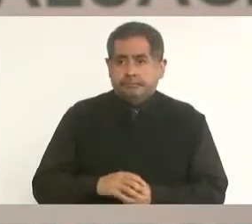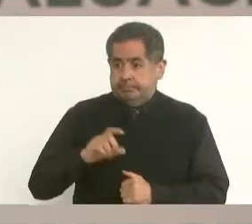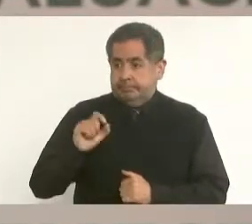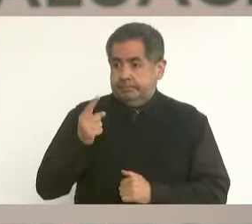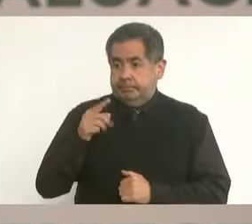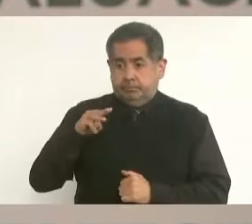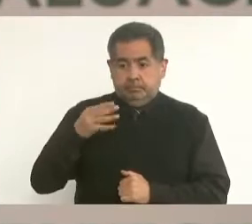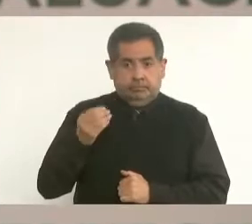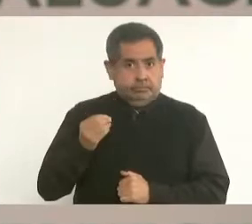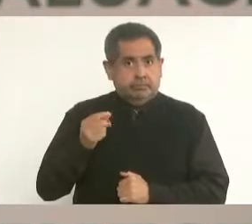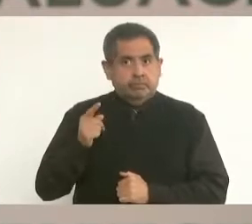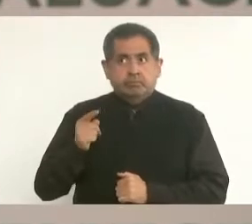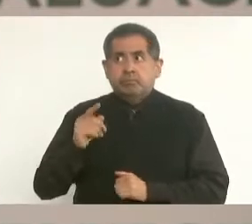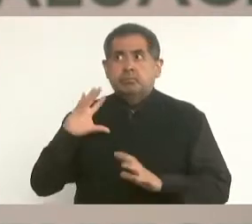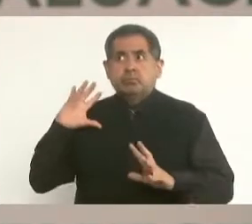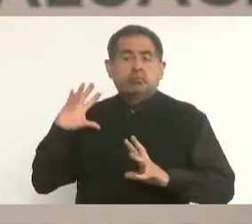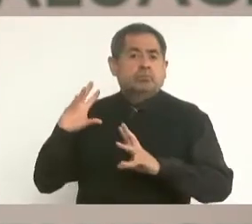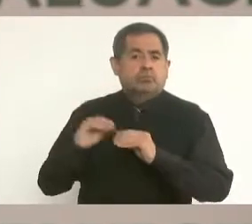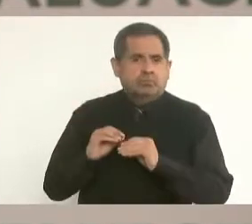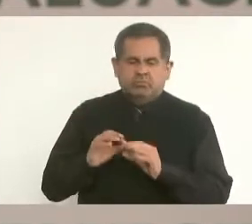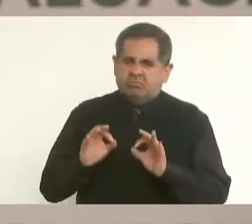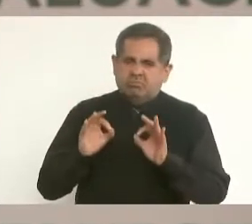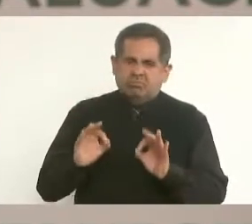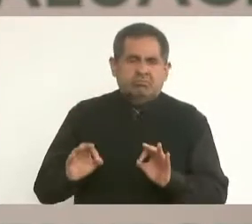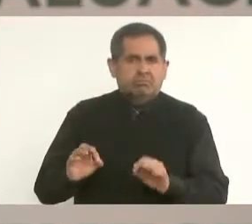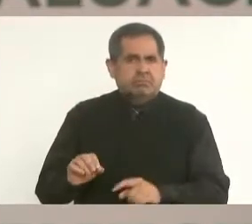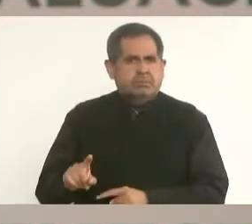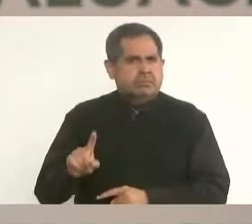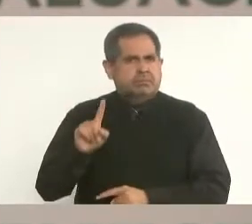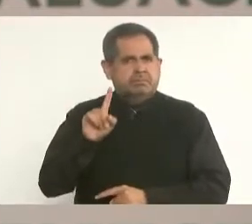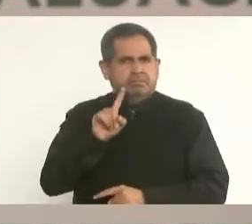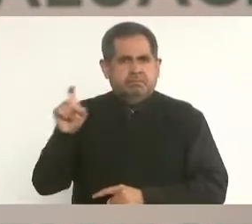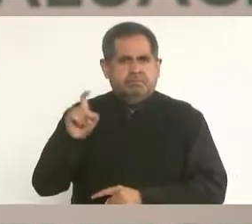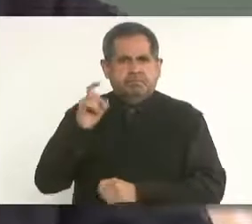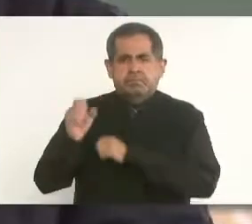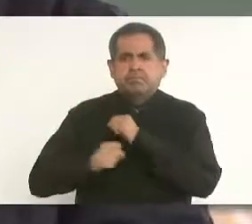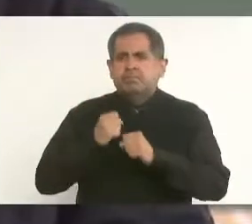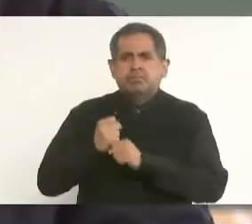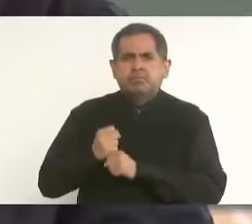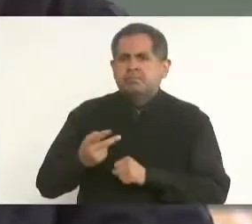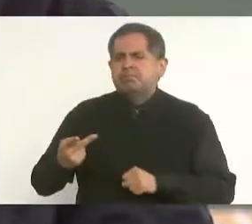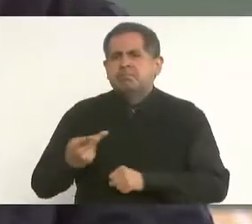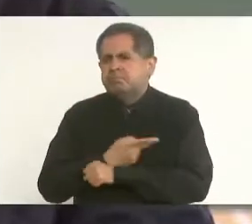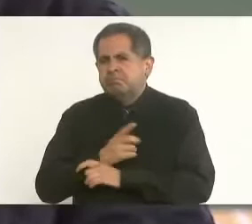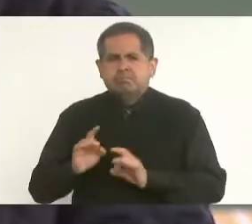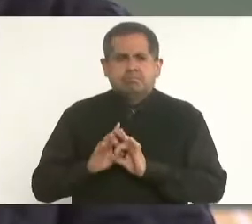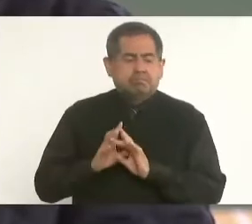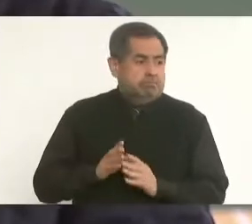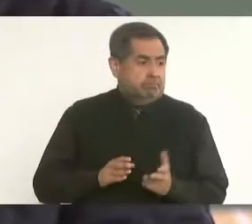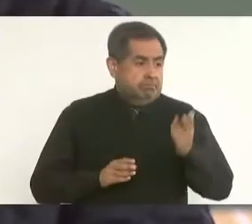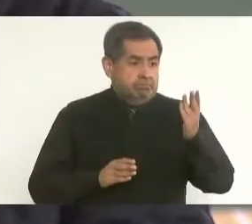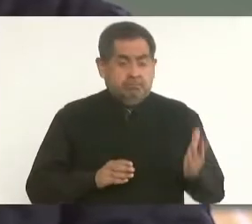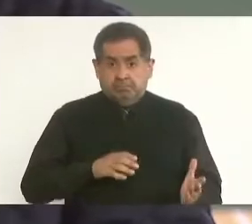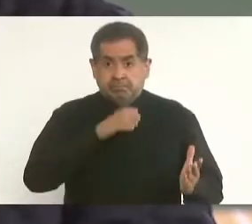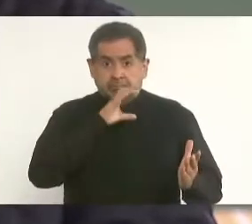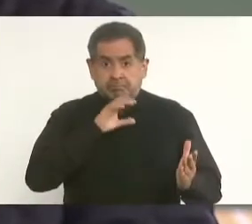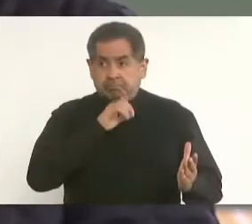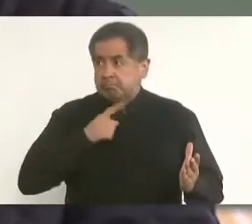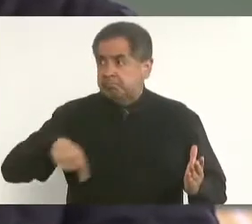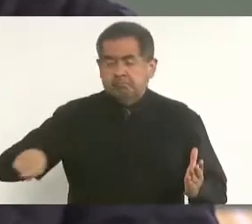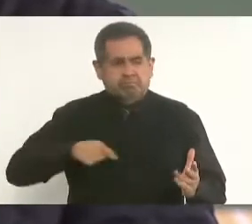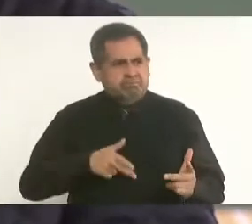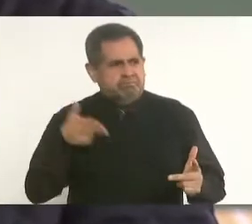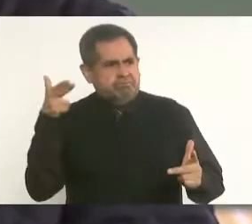cumplieron 100 años del asesinato de Venustiano